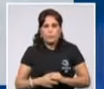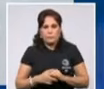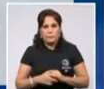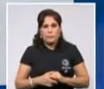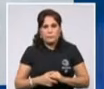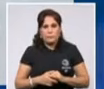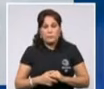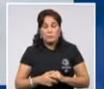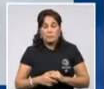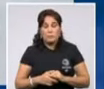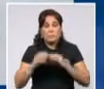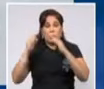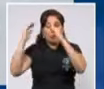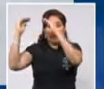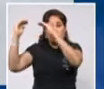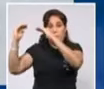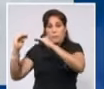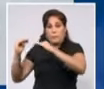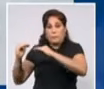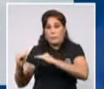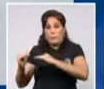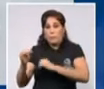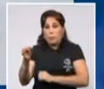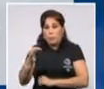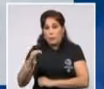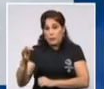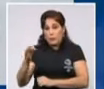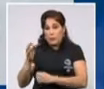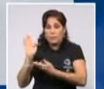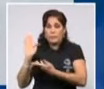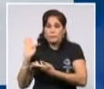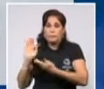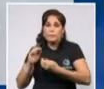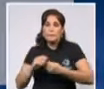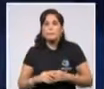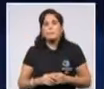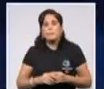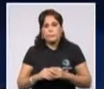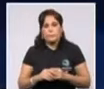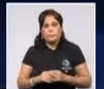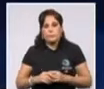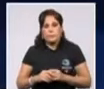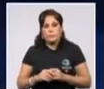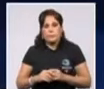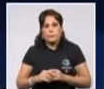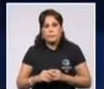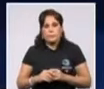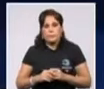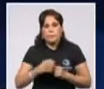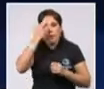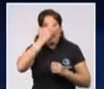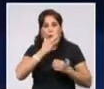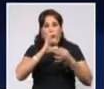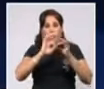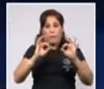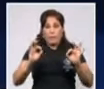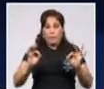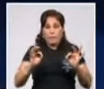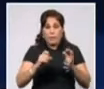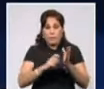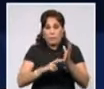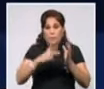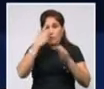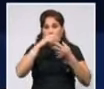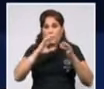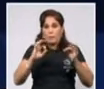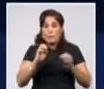Cuando vemos esto por municipio, pues en el caso de Artemisa, el